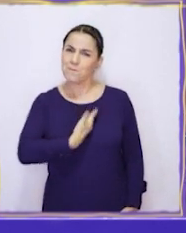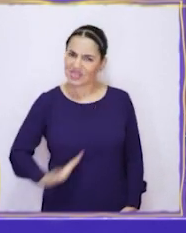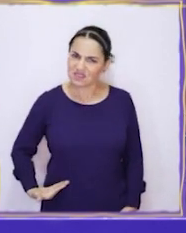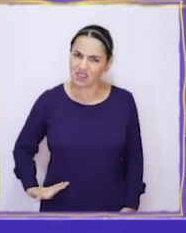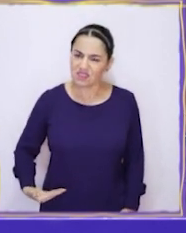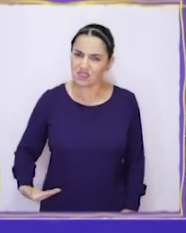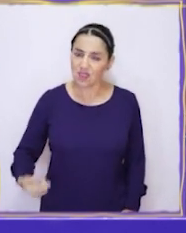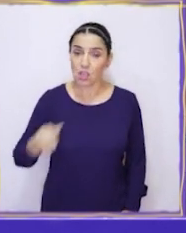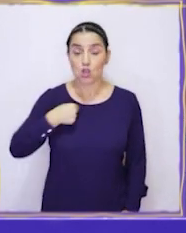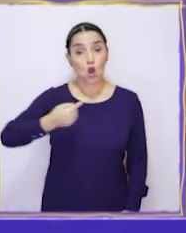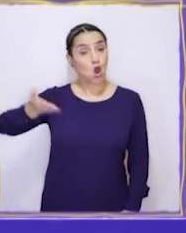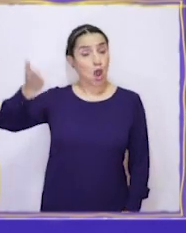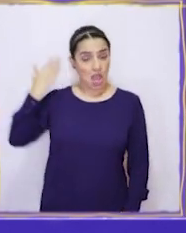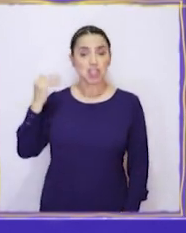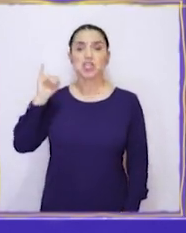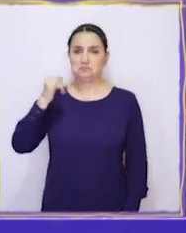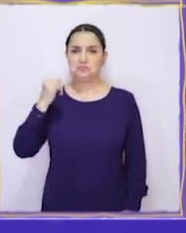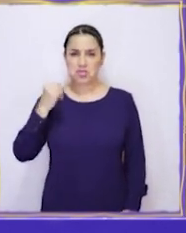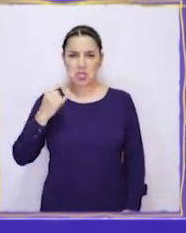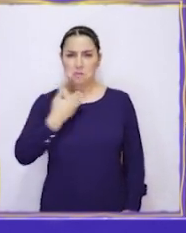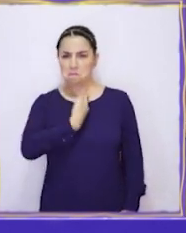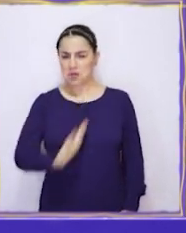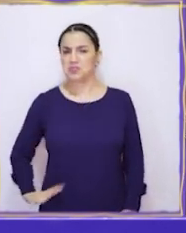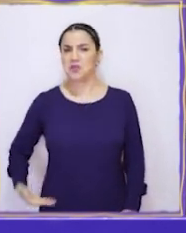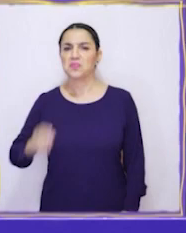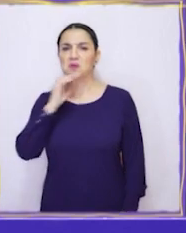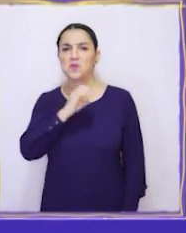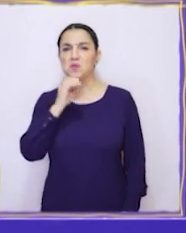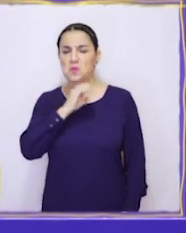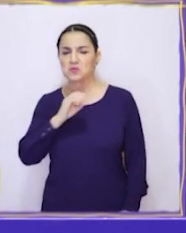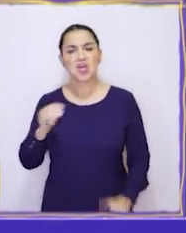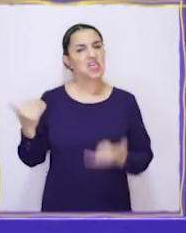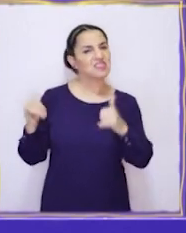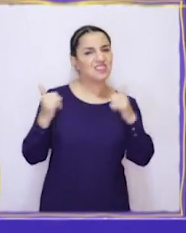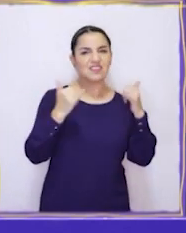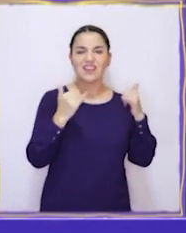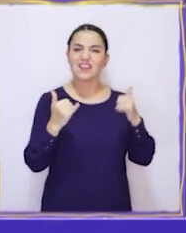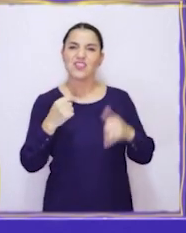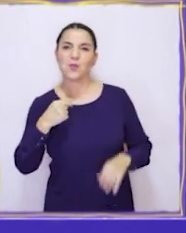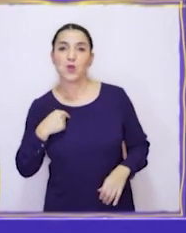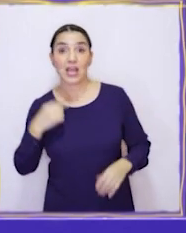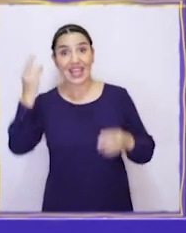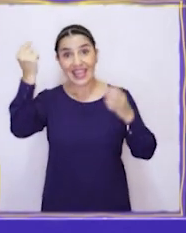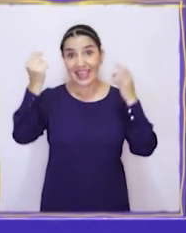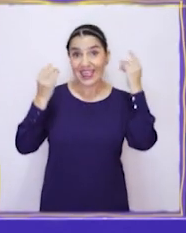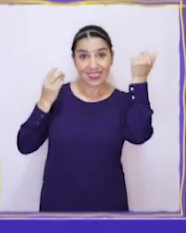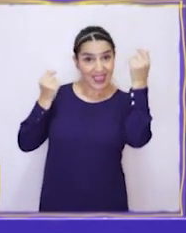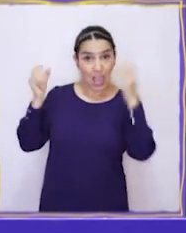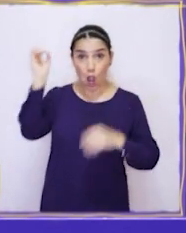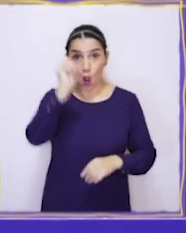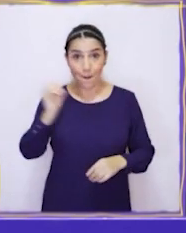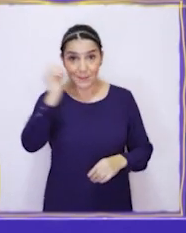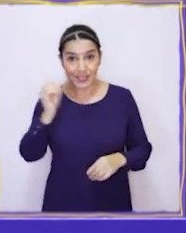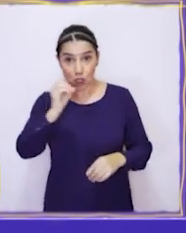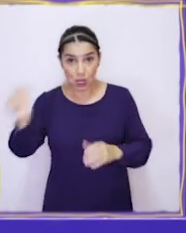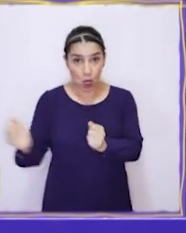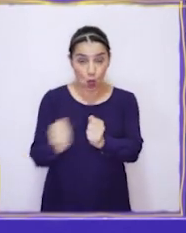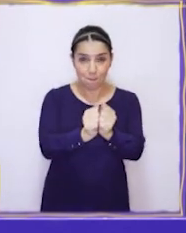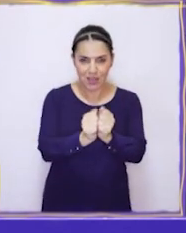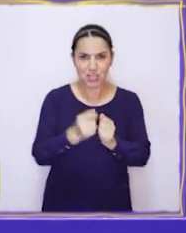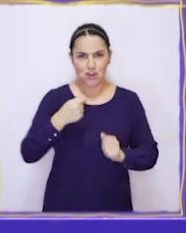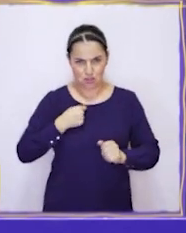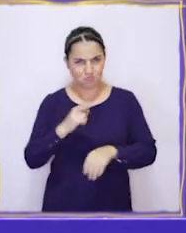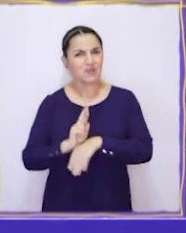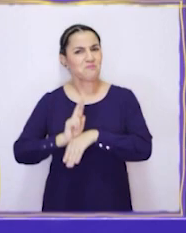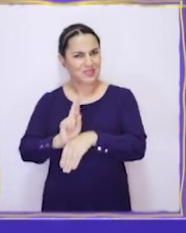curso? Yo una vez fui presidente de mi curso. Y era entretenido porque representaba las distintas ideas de todos